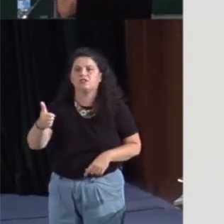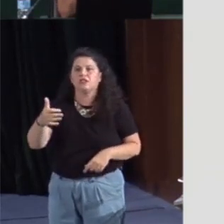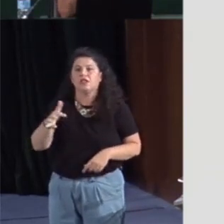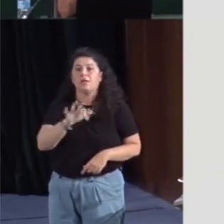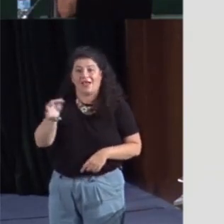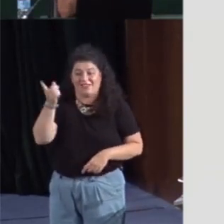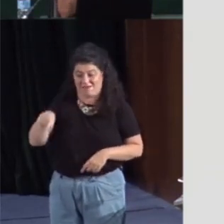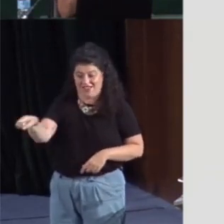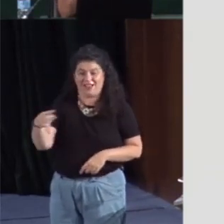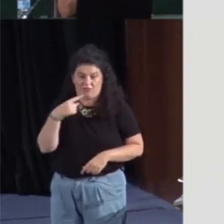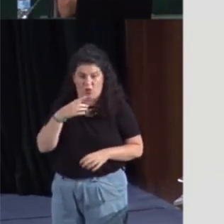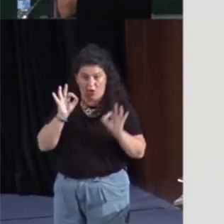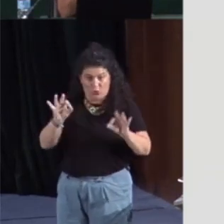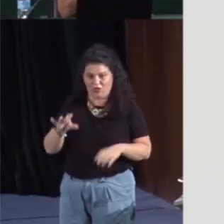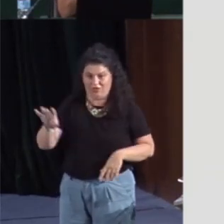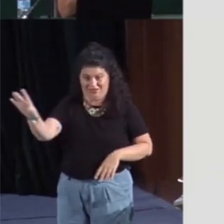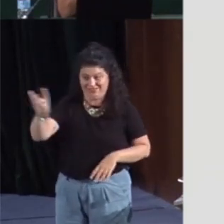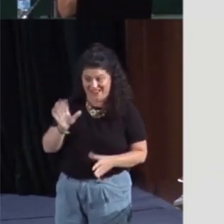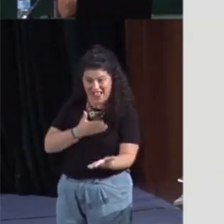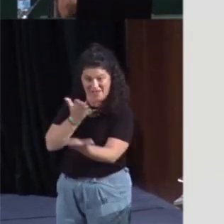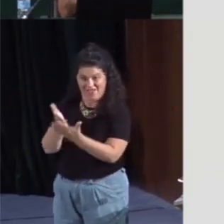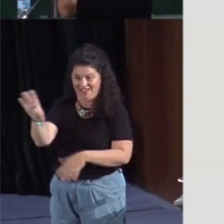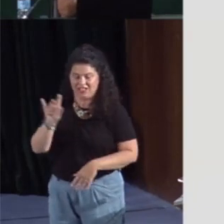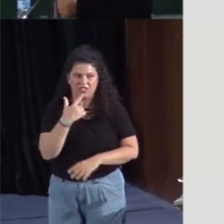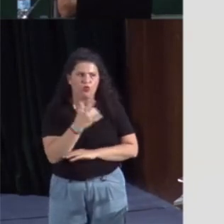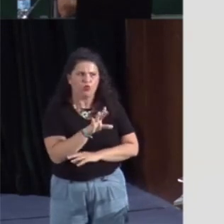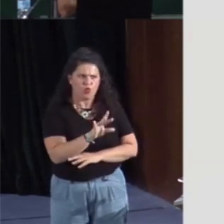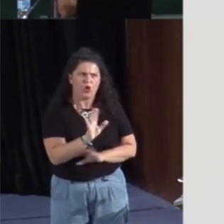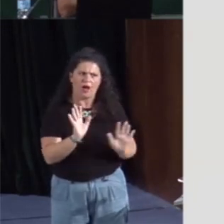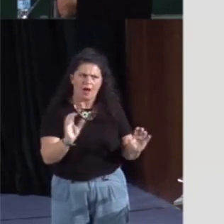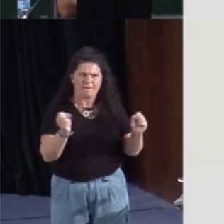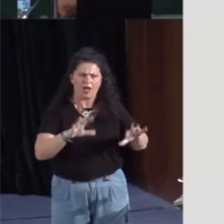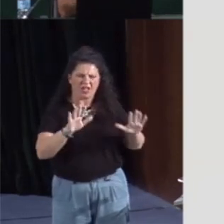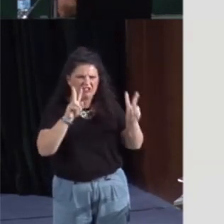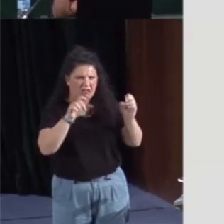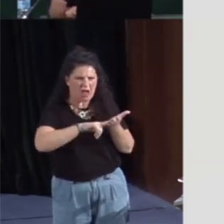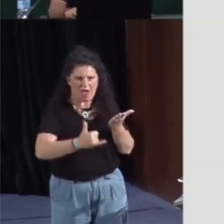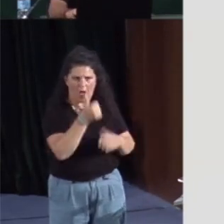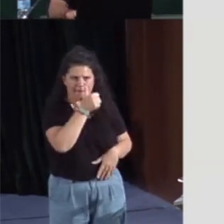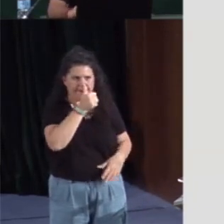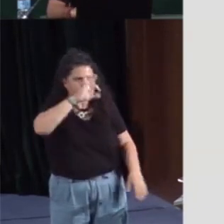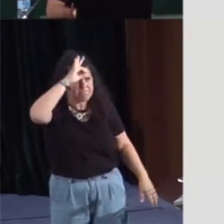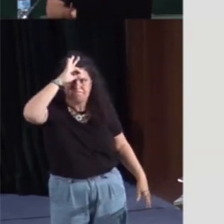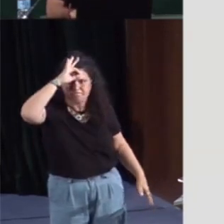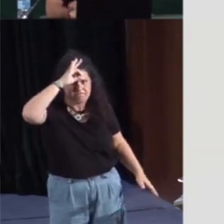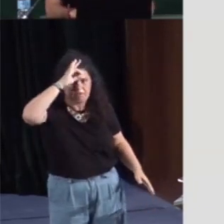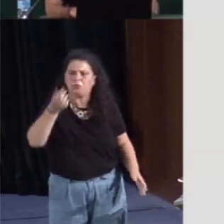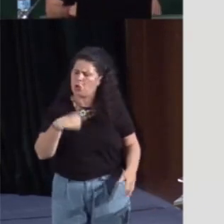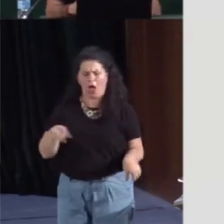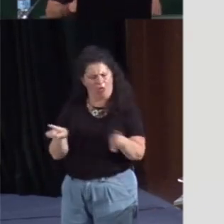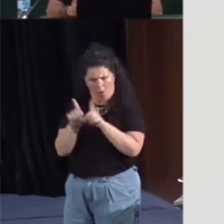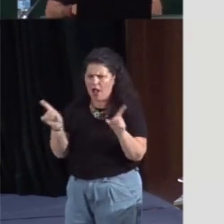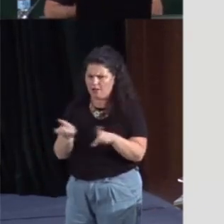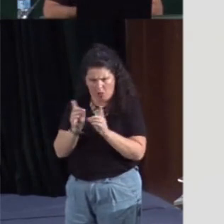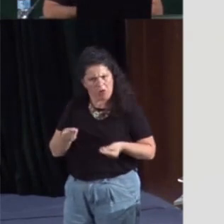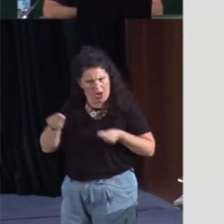interesantes, que era una persona, como creo que pasa en general, sin conocimiento, sin experiencia previa sobre esta temática, ¿no? En